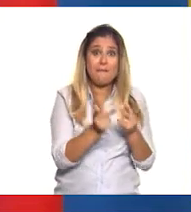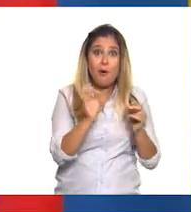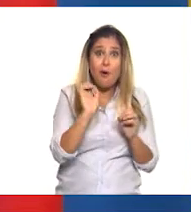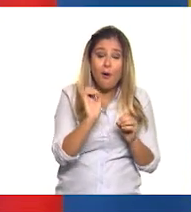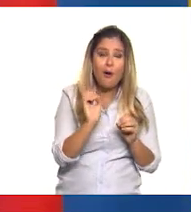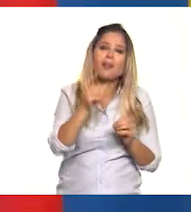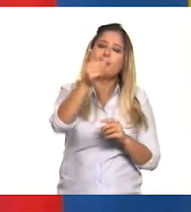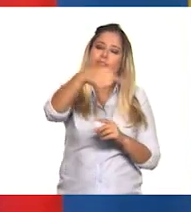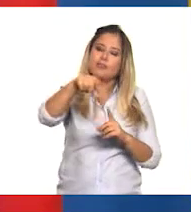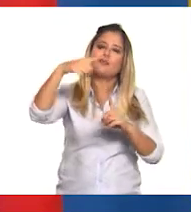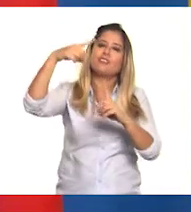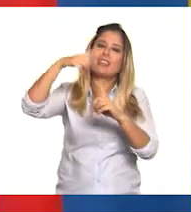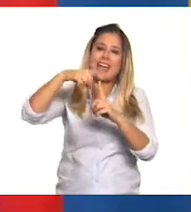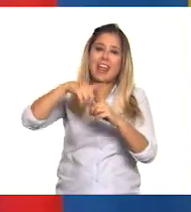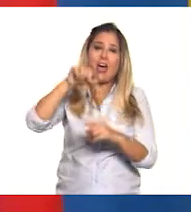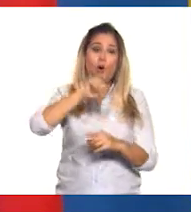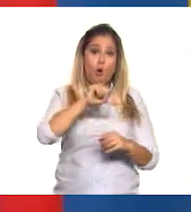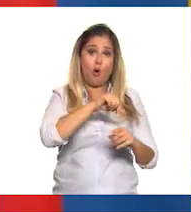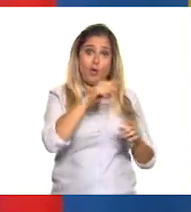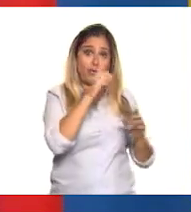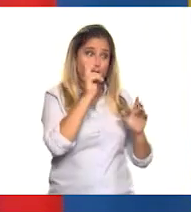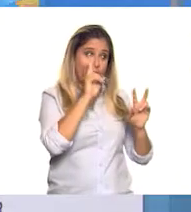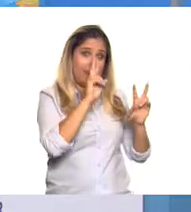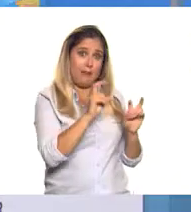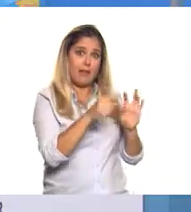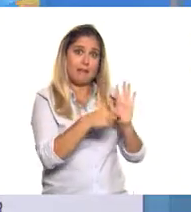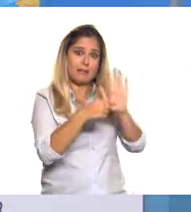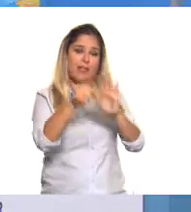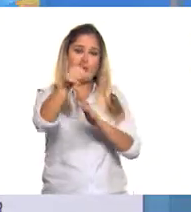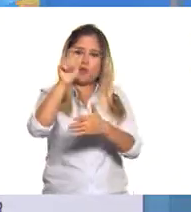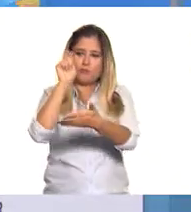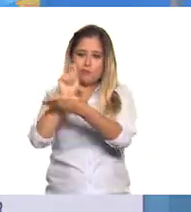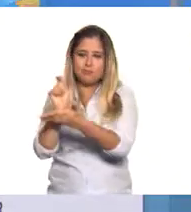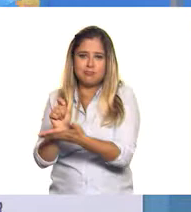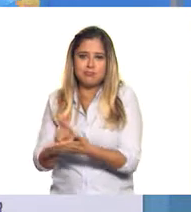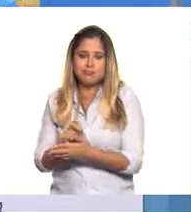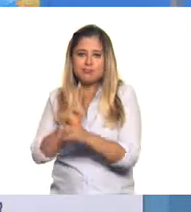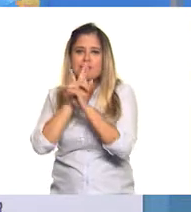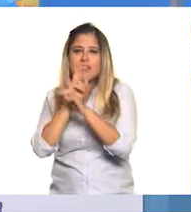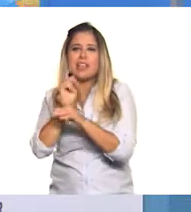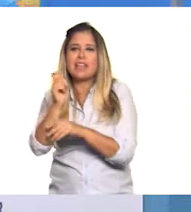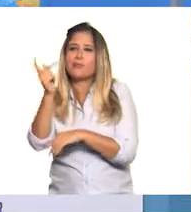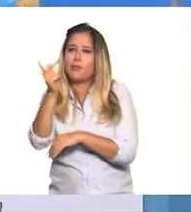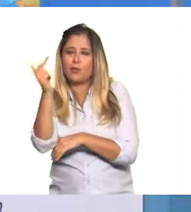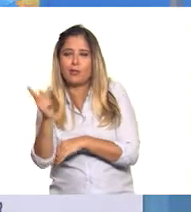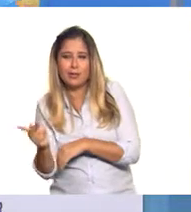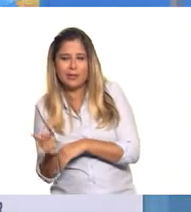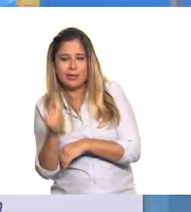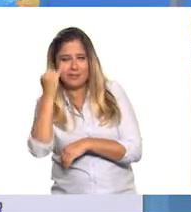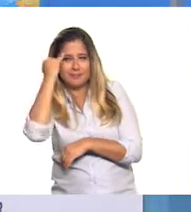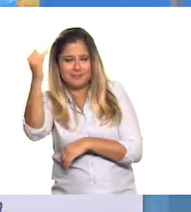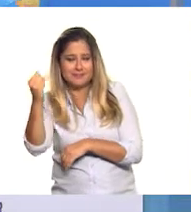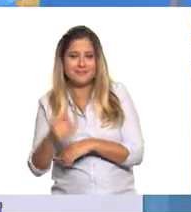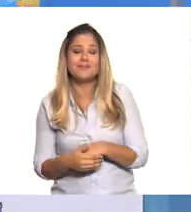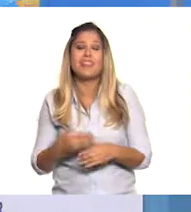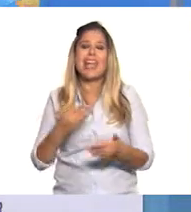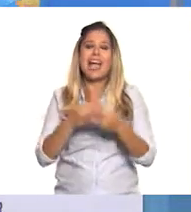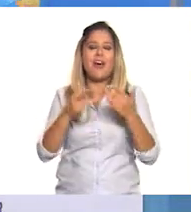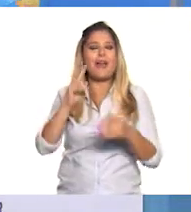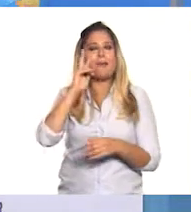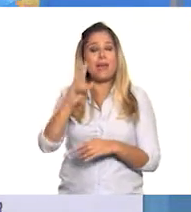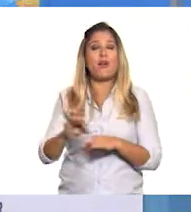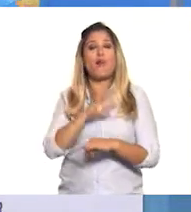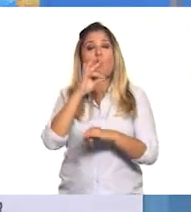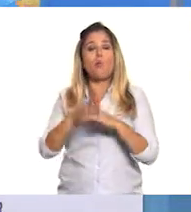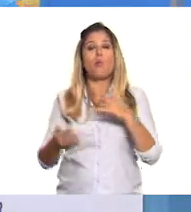con lo que hemos visto hoy, armen su cuestionario. Niños y niñas, sigan la recomendación de María. Ahora, veamos el último